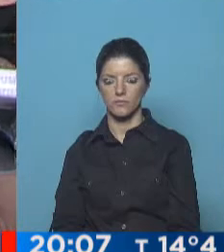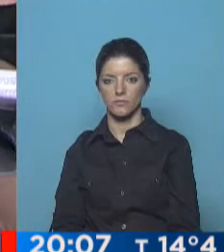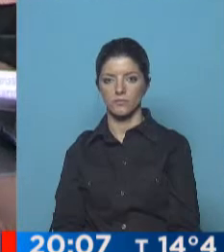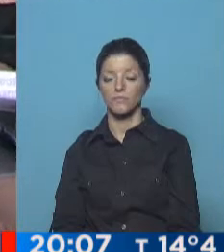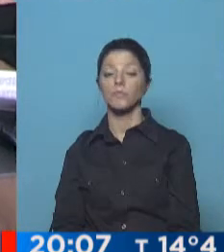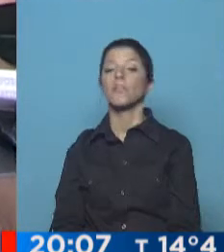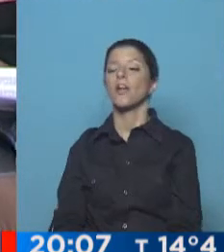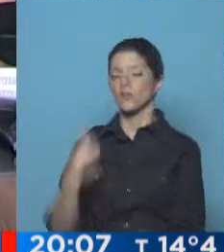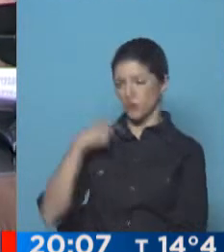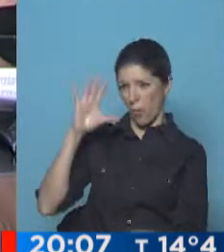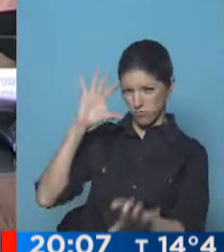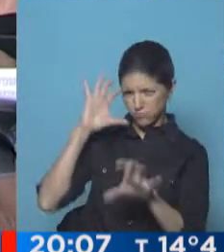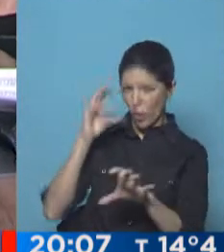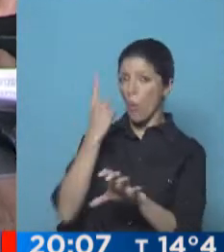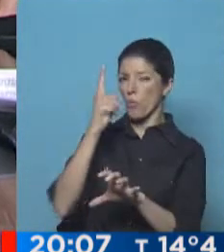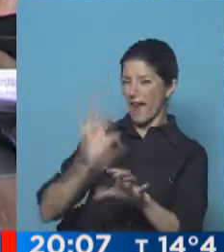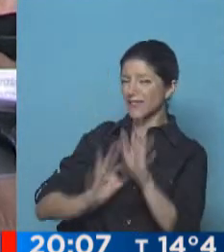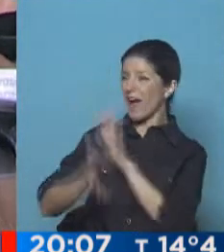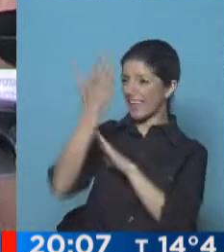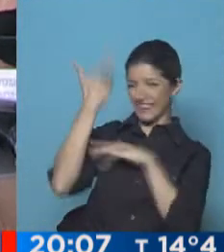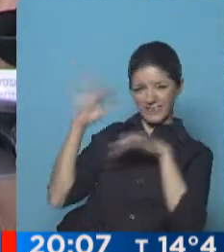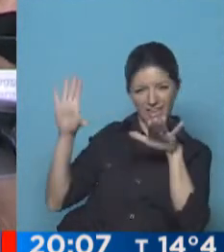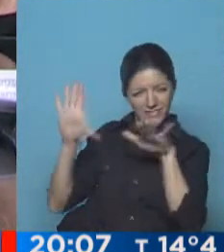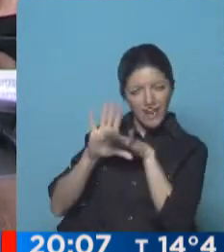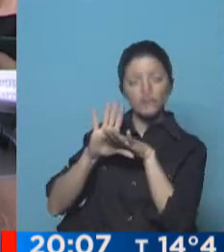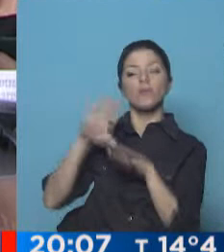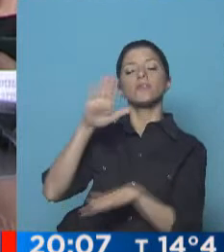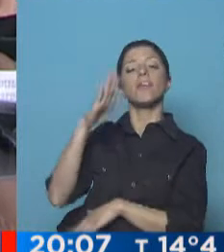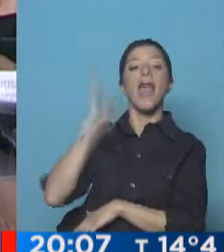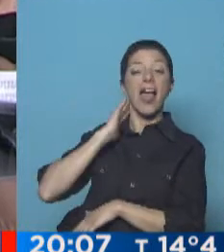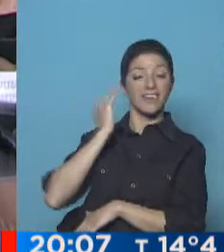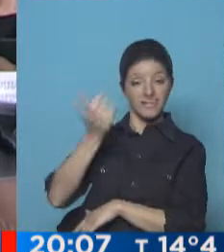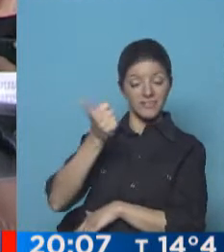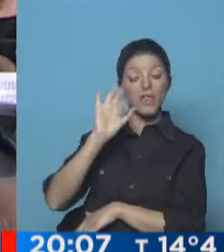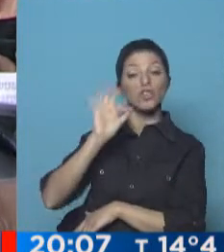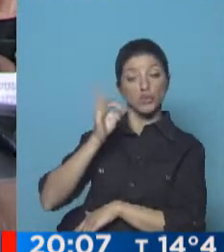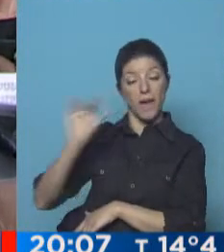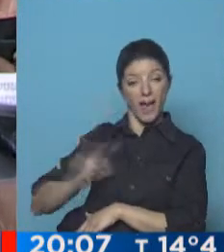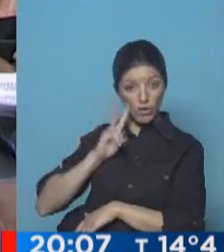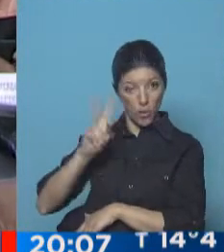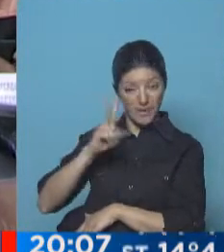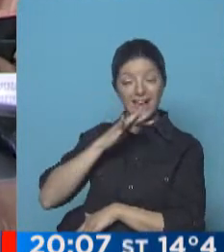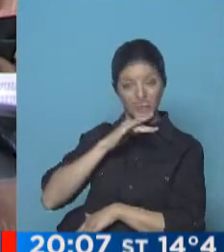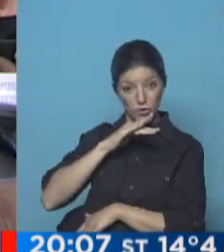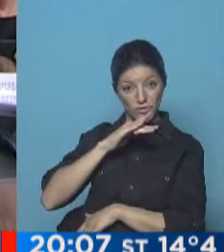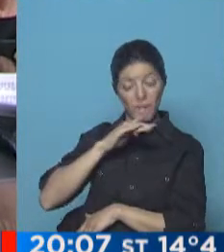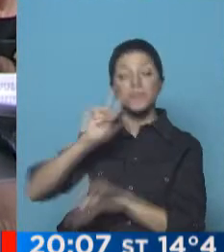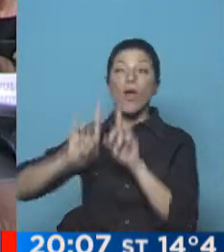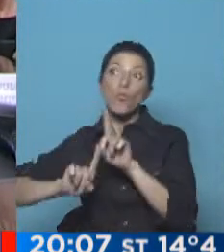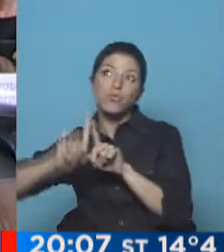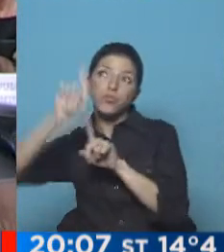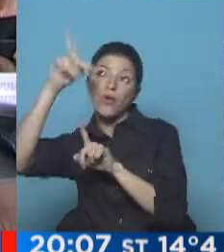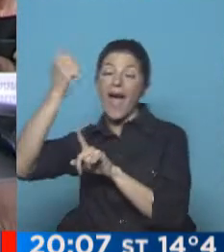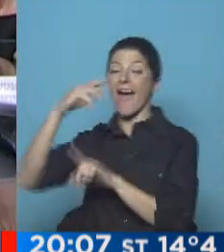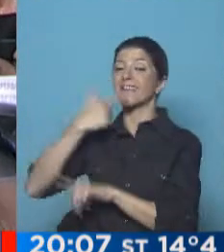Hacemos memoria justamente hace un año atrás, el 16 de octubre del año pasado, del 2014, se lanzaba al espacio y con éxito el